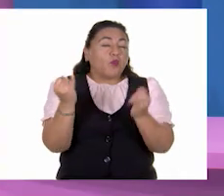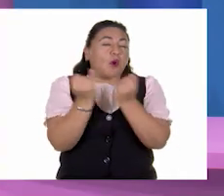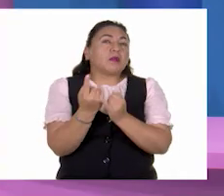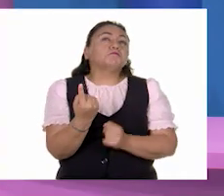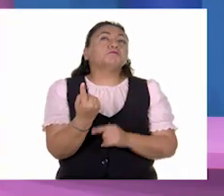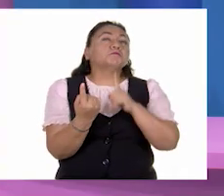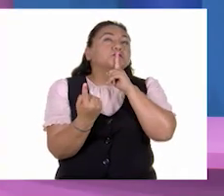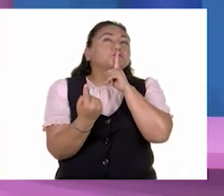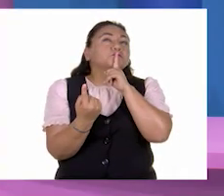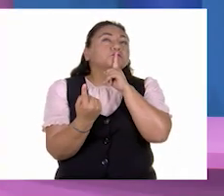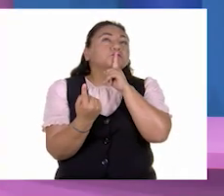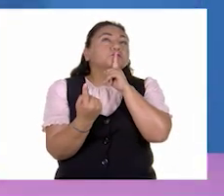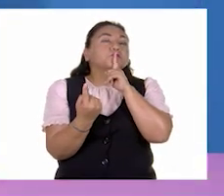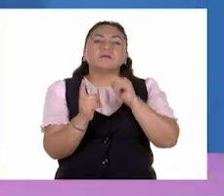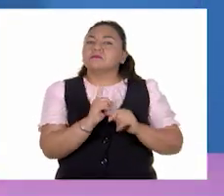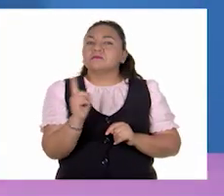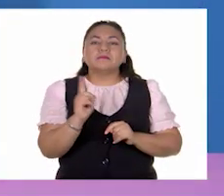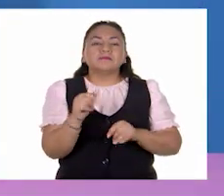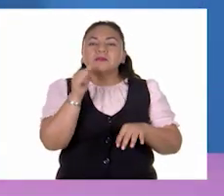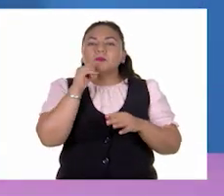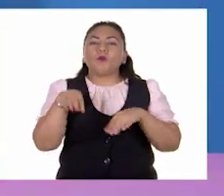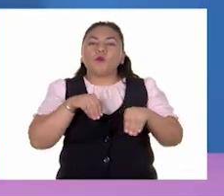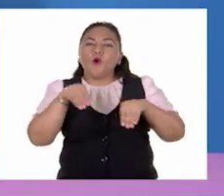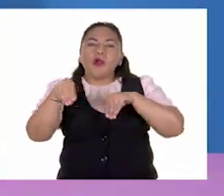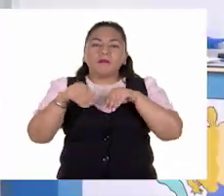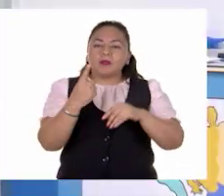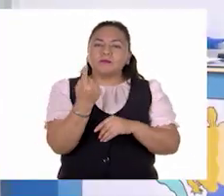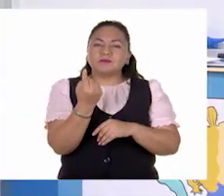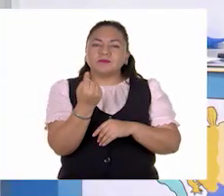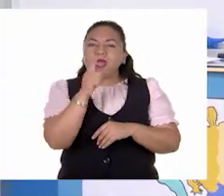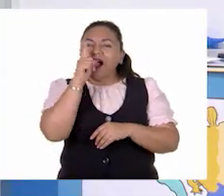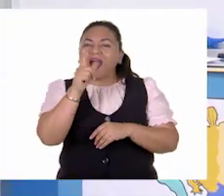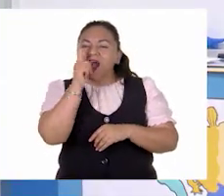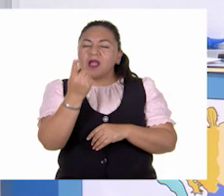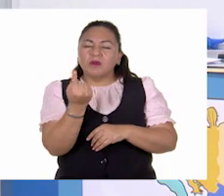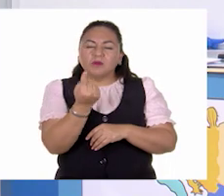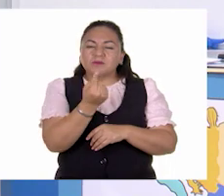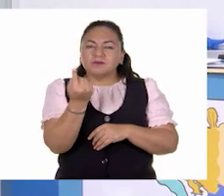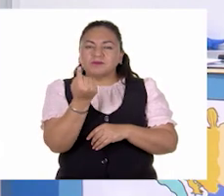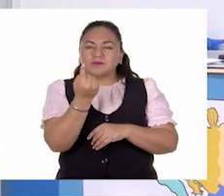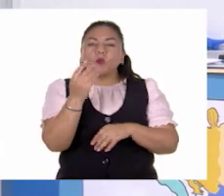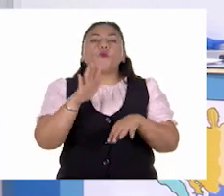¿Sí se han fijado? Por eso nos dice la poeta que las velas laten.